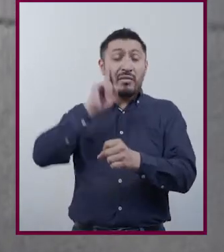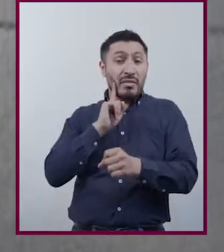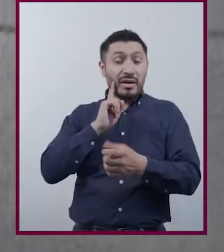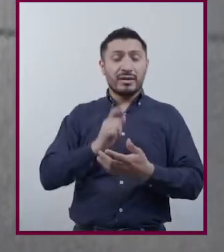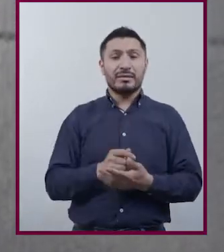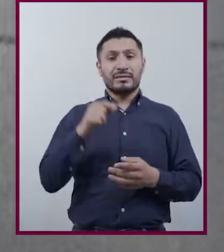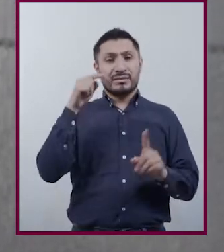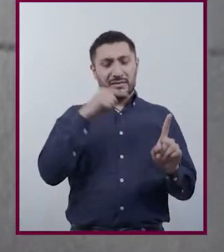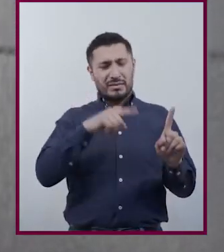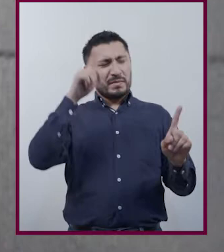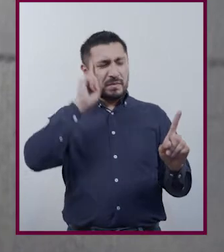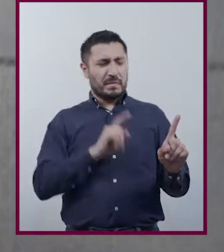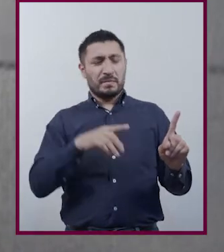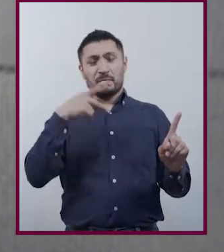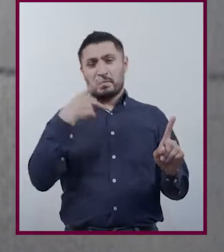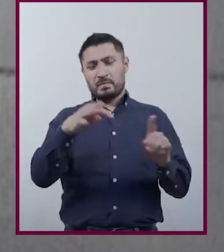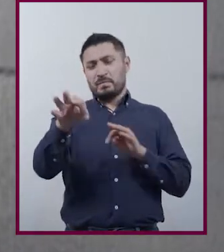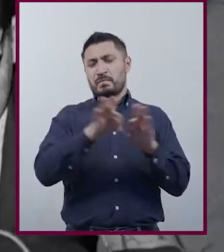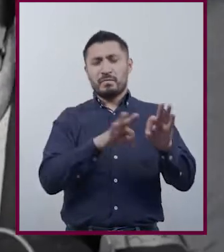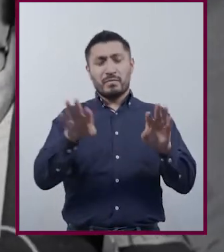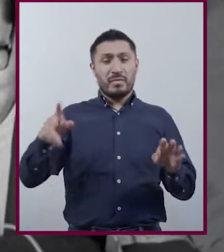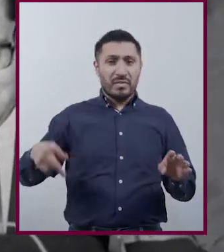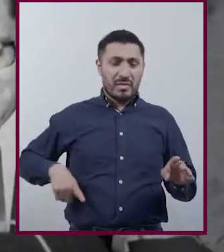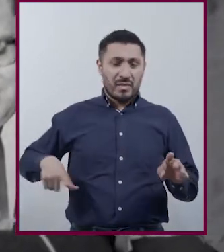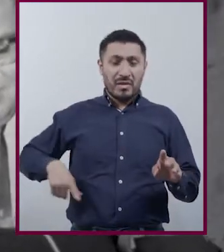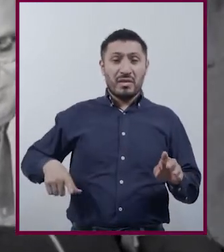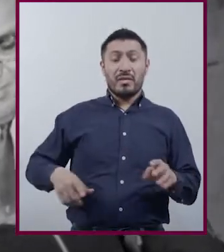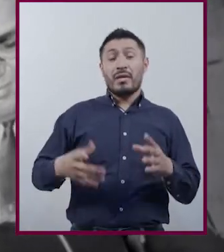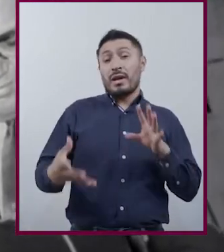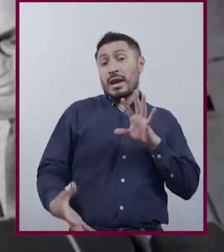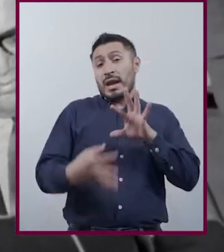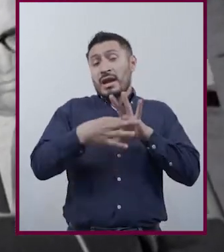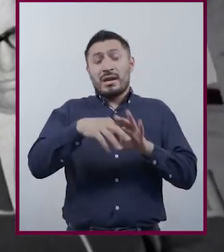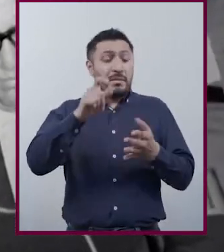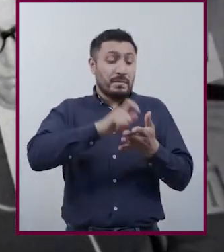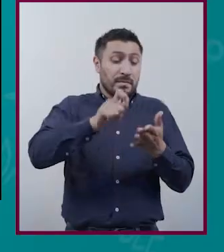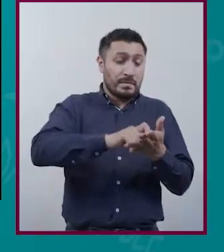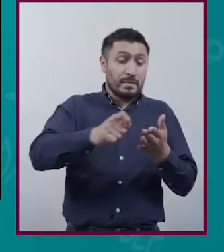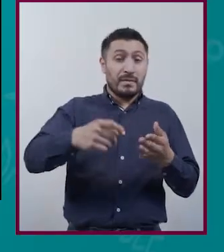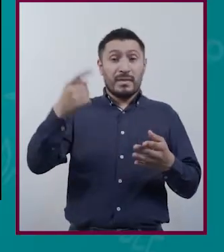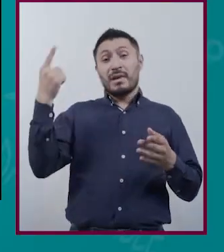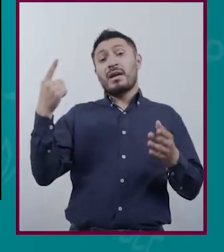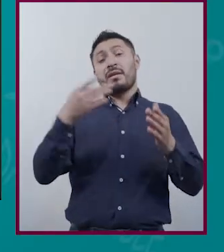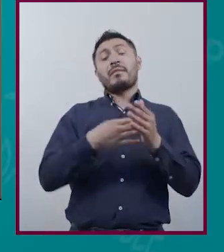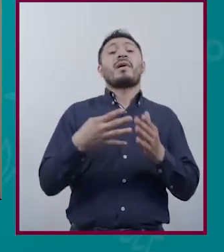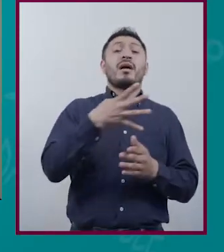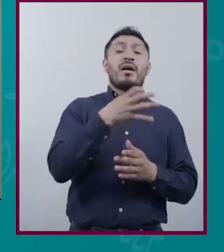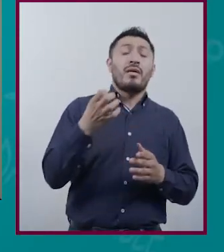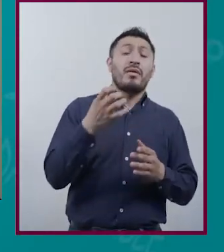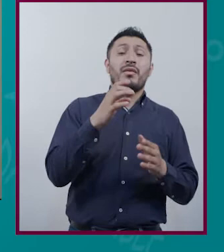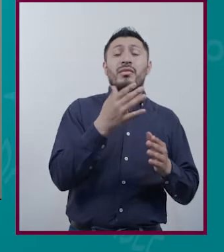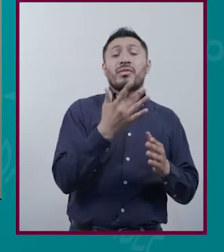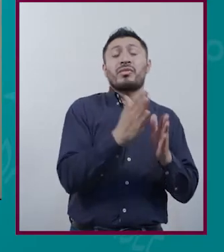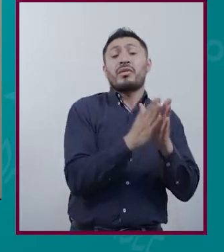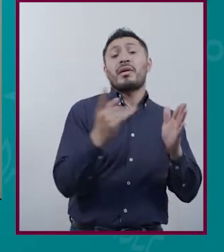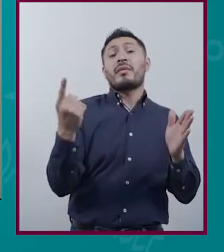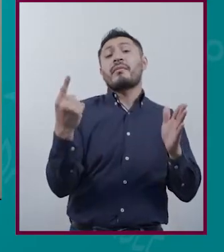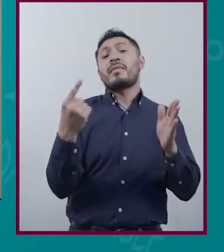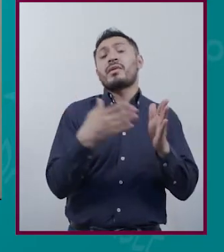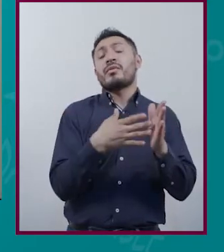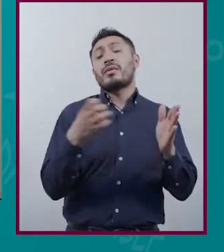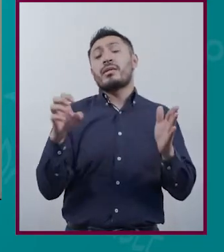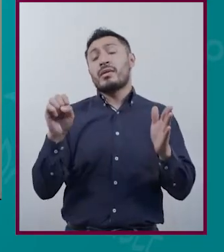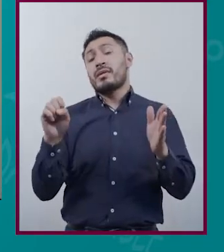Castellanos combinó muy bien su labor como funcionaria pública con la de escritora, y durante la década de los 50 escribió